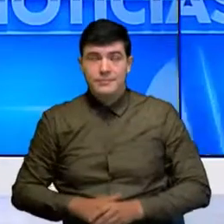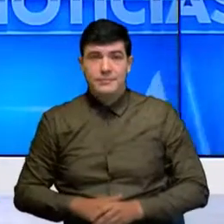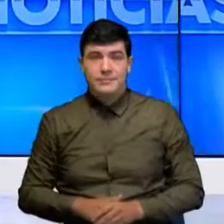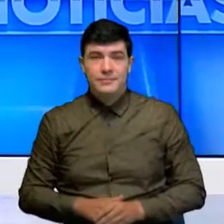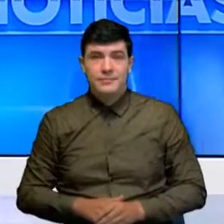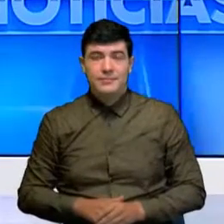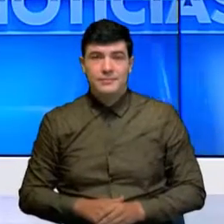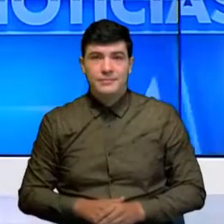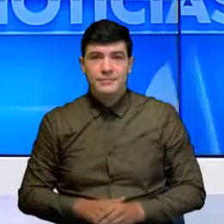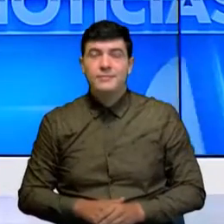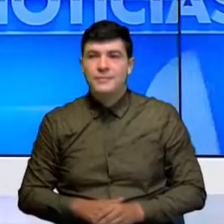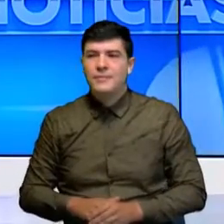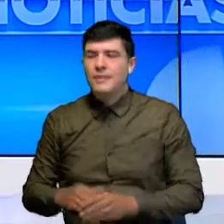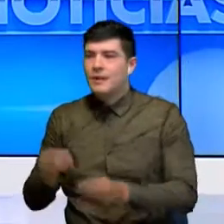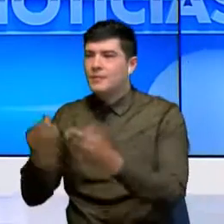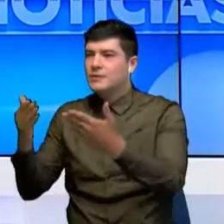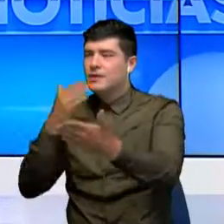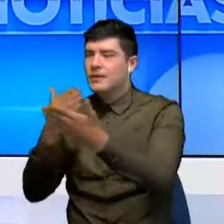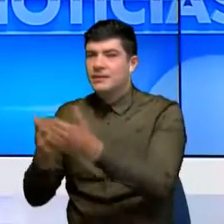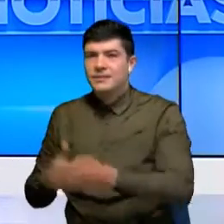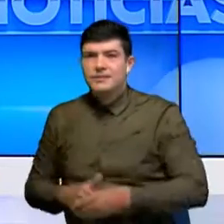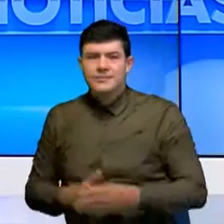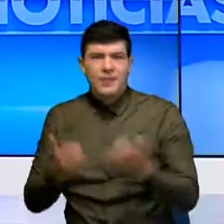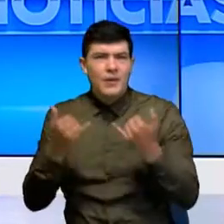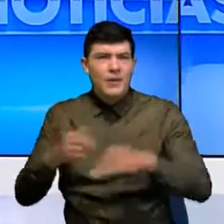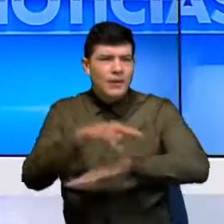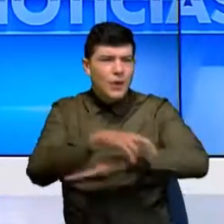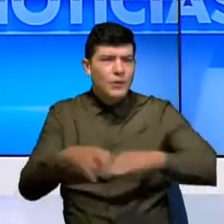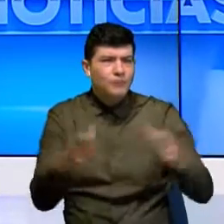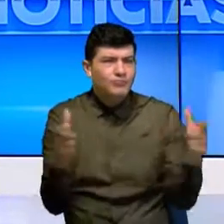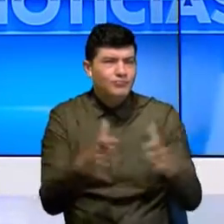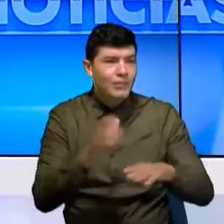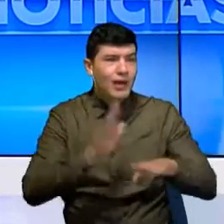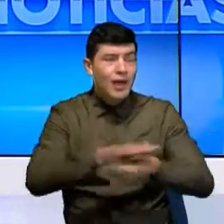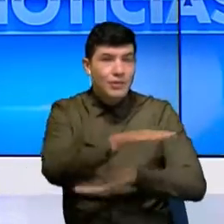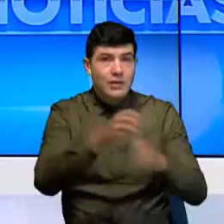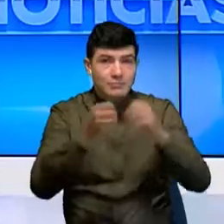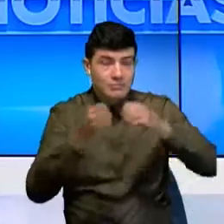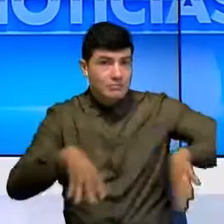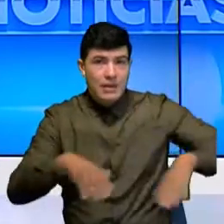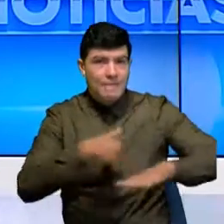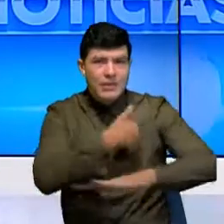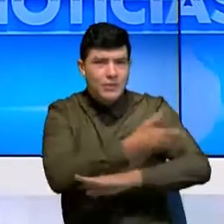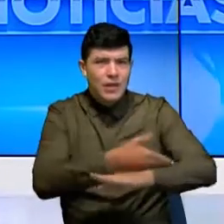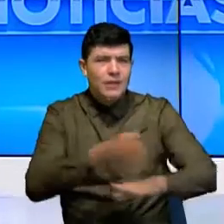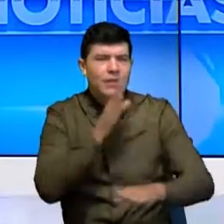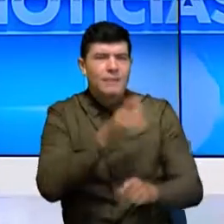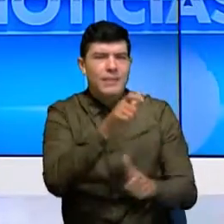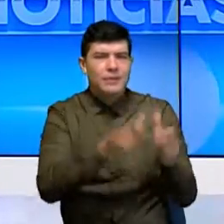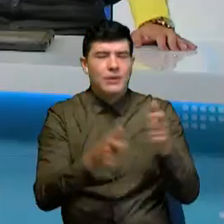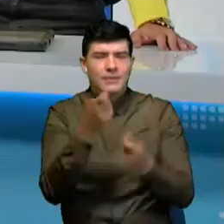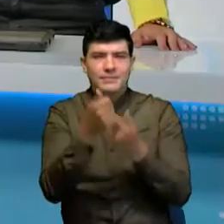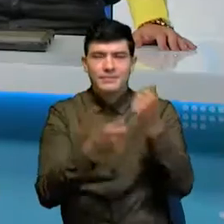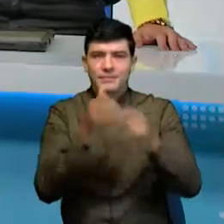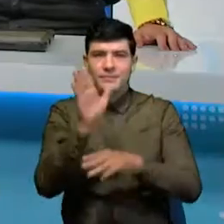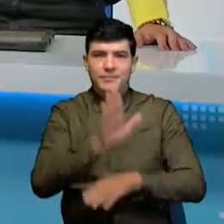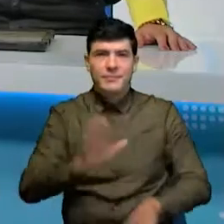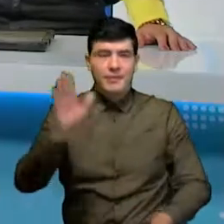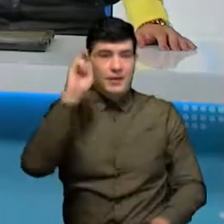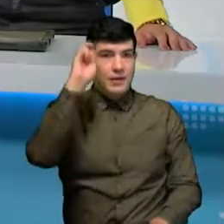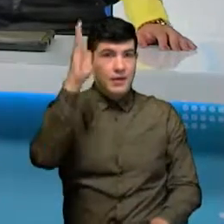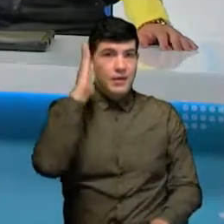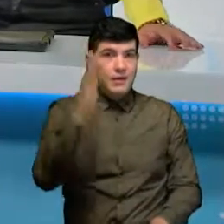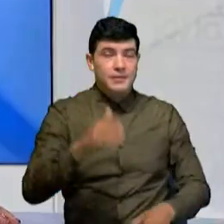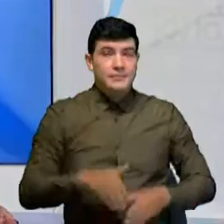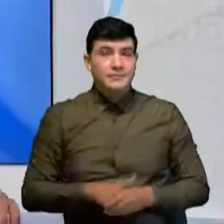Y los robos de menor cuantía reportados por Fenalco han generado pérdidas millonarias a los comerciantes de la capital del norte de Santander. Pues hay que